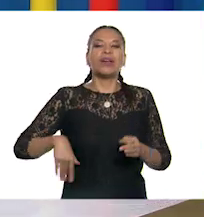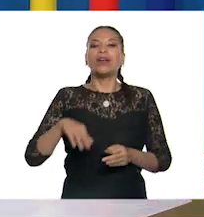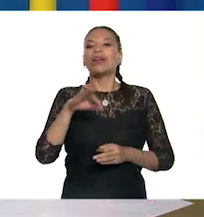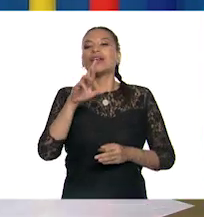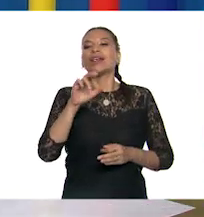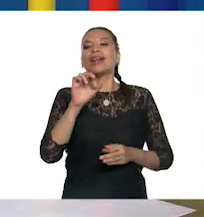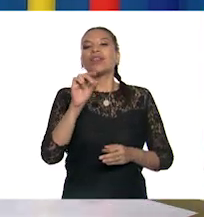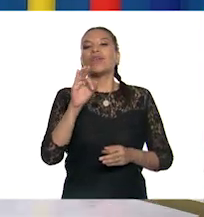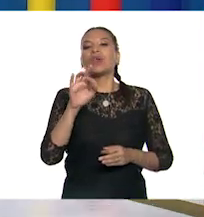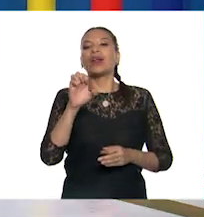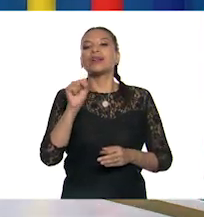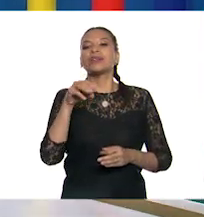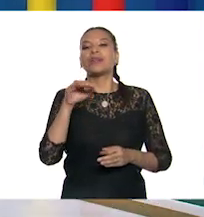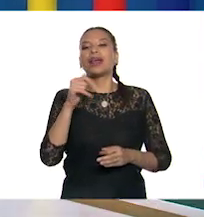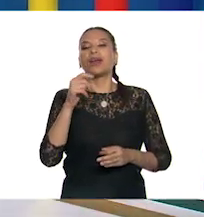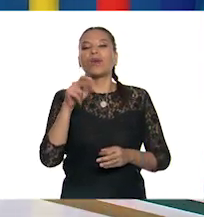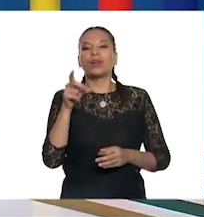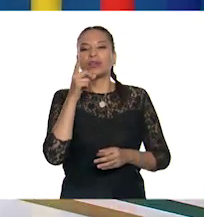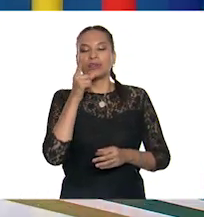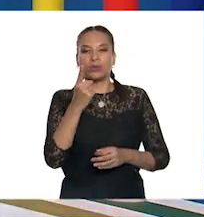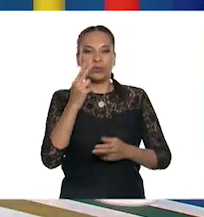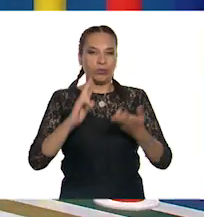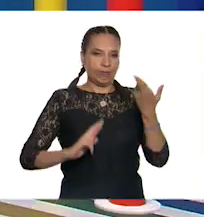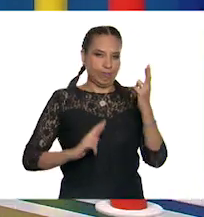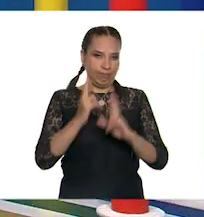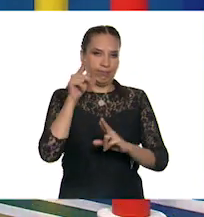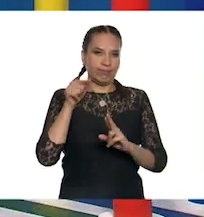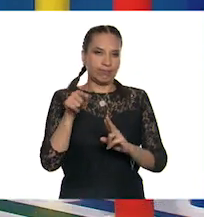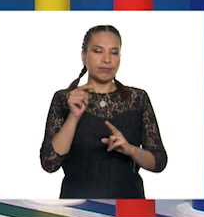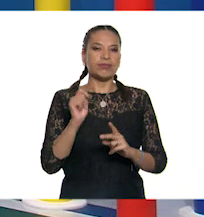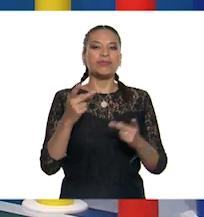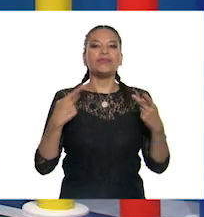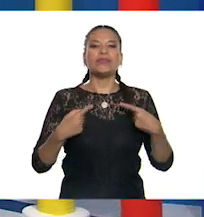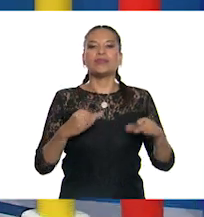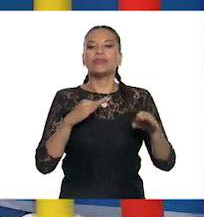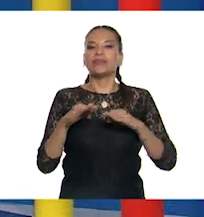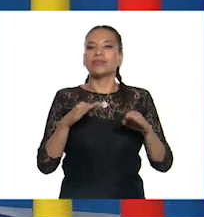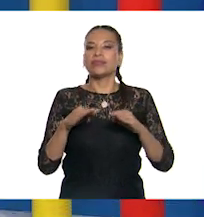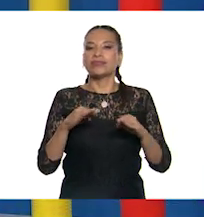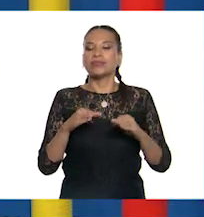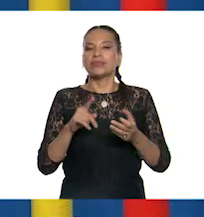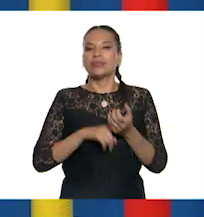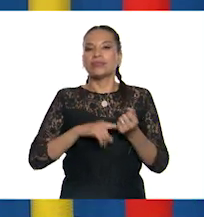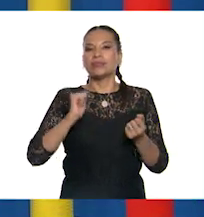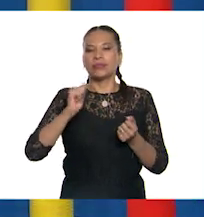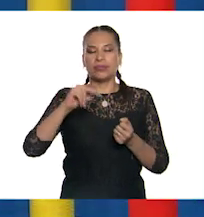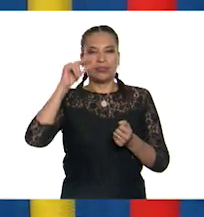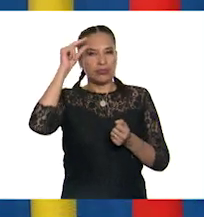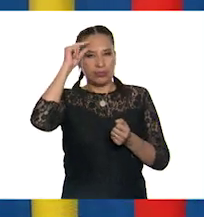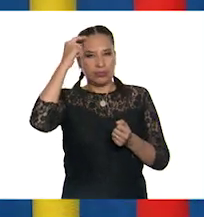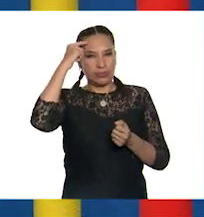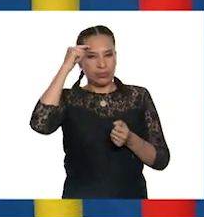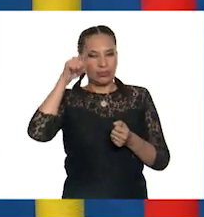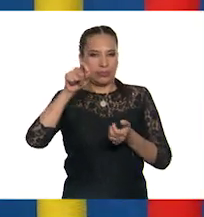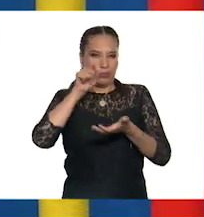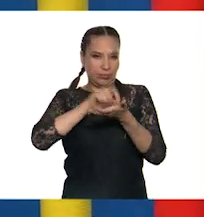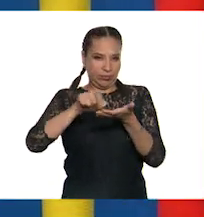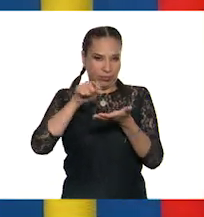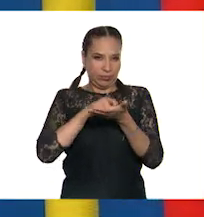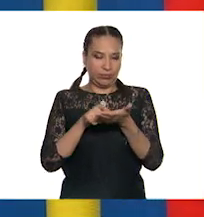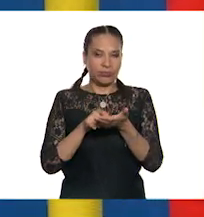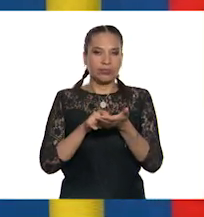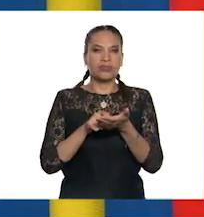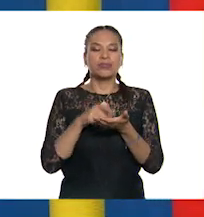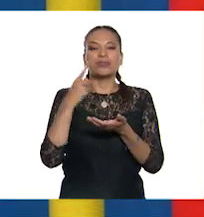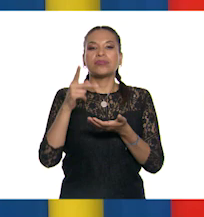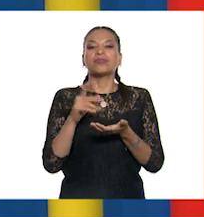Flores Magón, el protagonista, un revolucionario, es un trabajador del intelecto, como su autor,